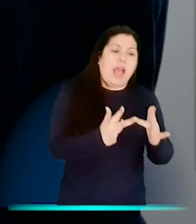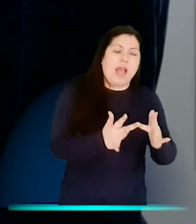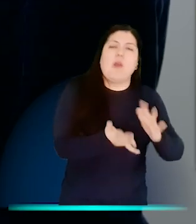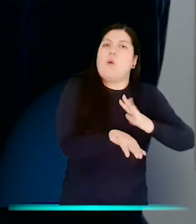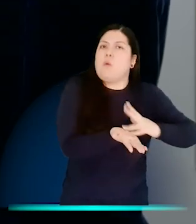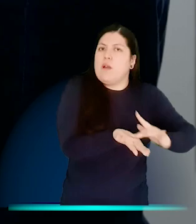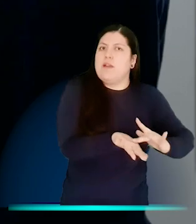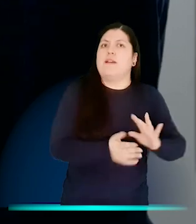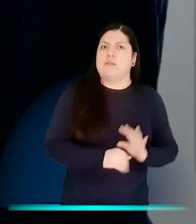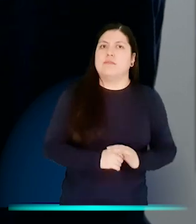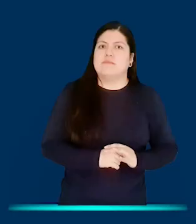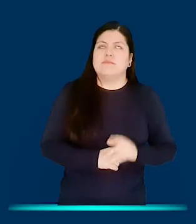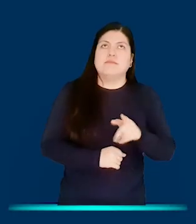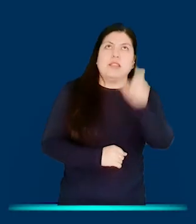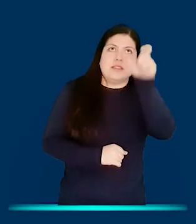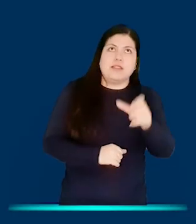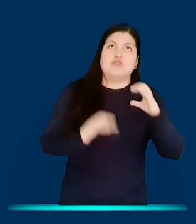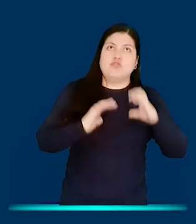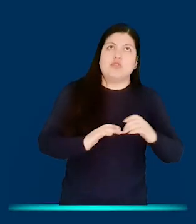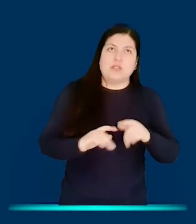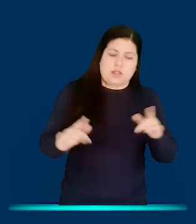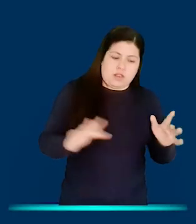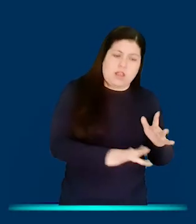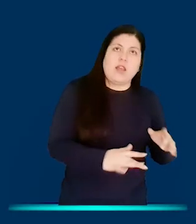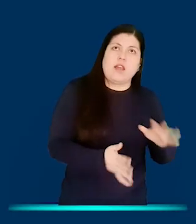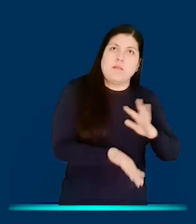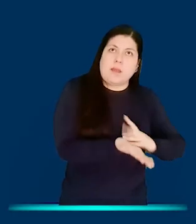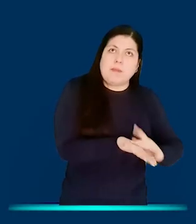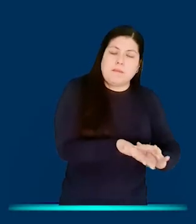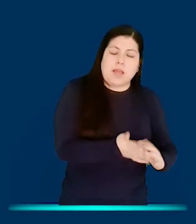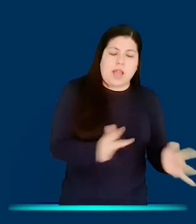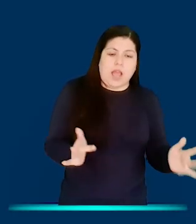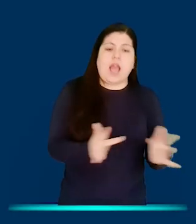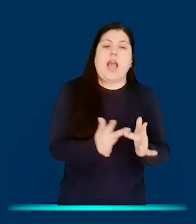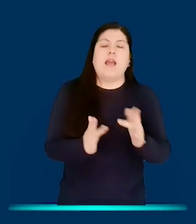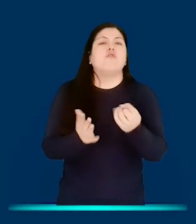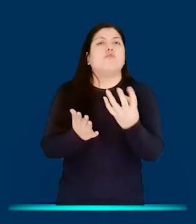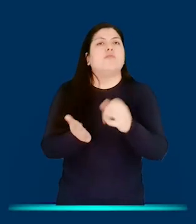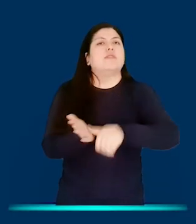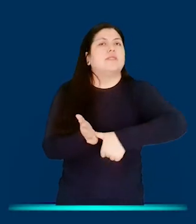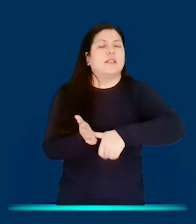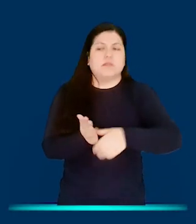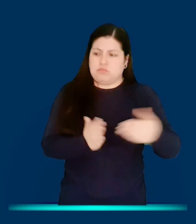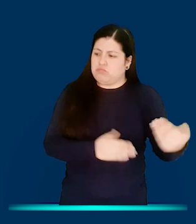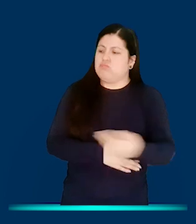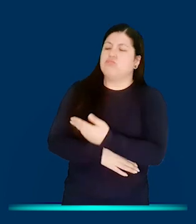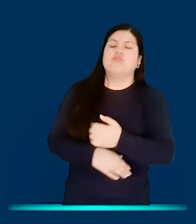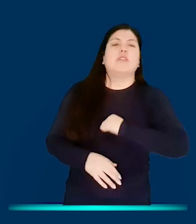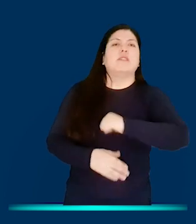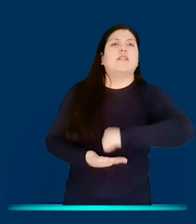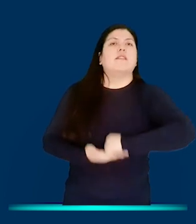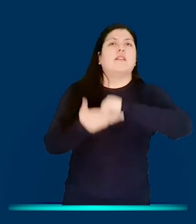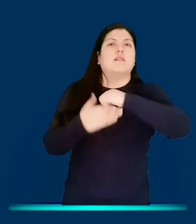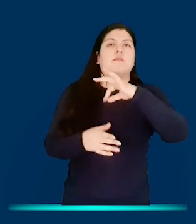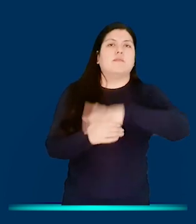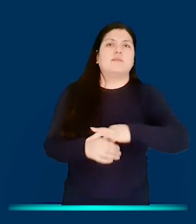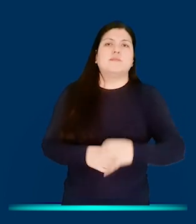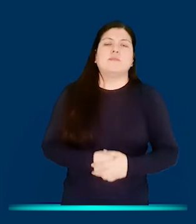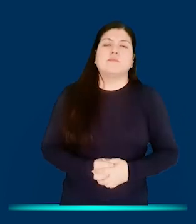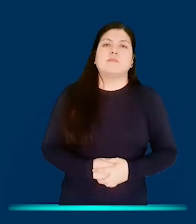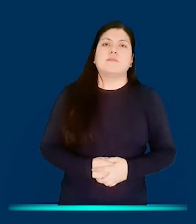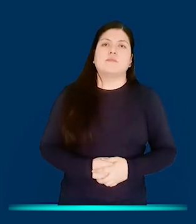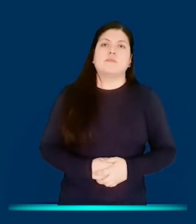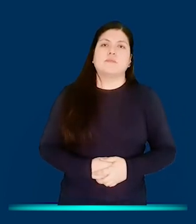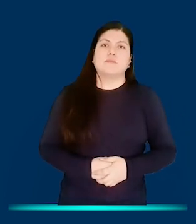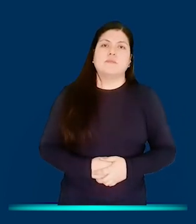numérico de la cédula corresponda a la misma huella del ciudadano que se está autenticando ante esa mesa, para poder, digamos, darle vía libre